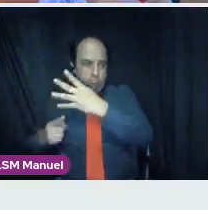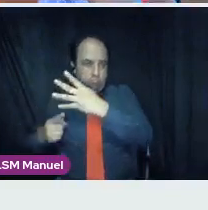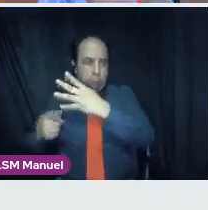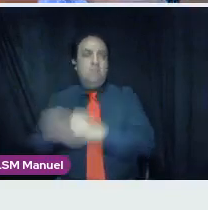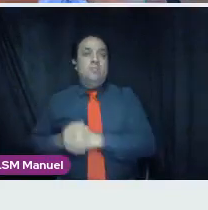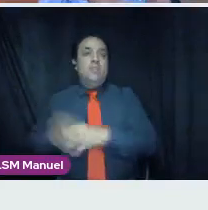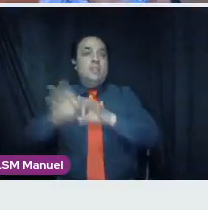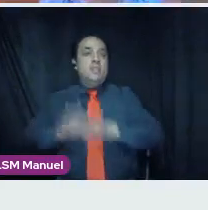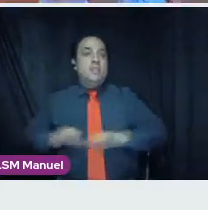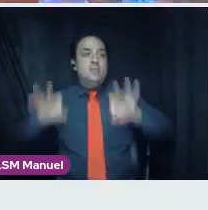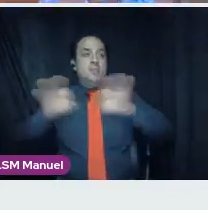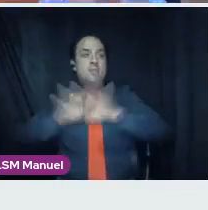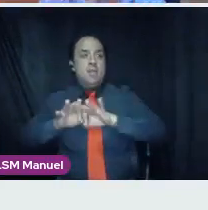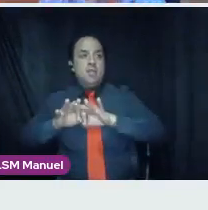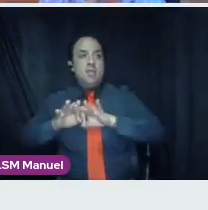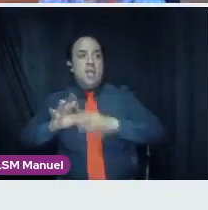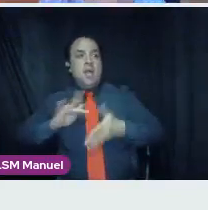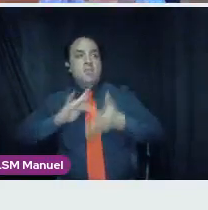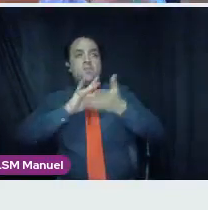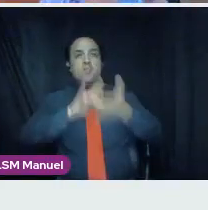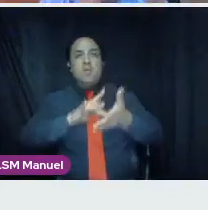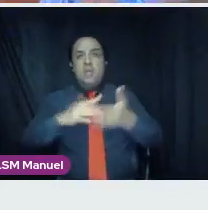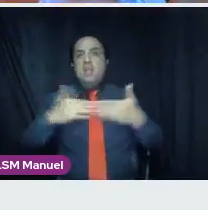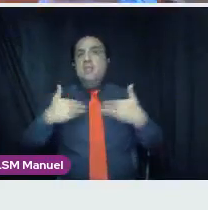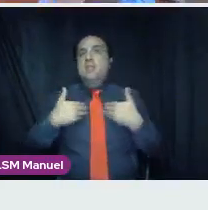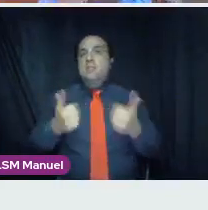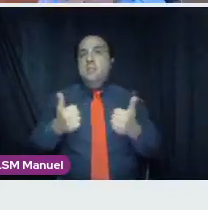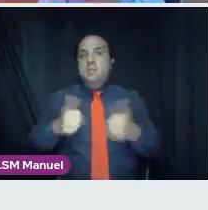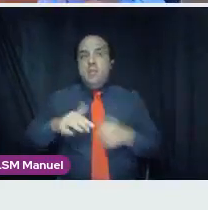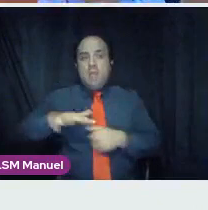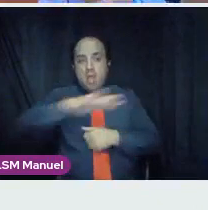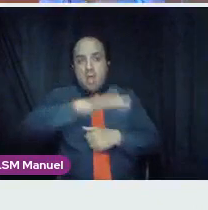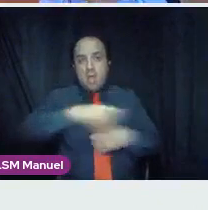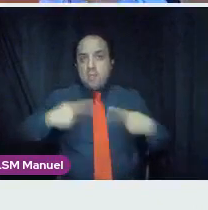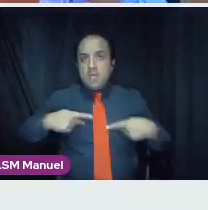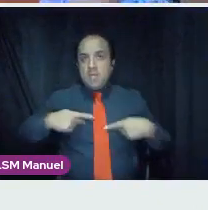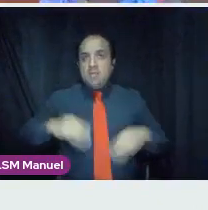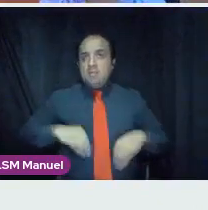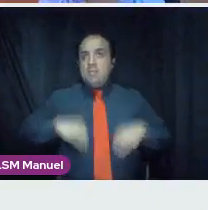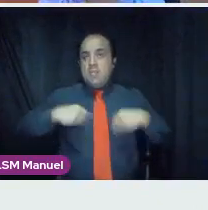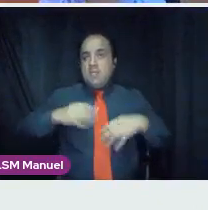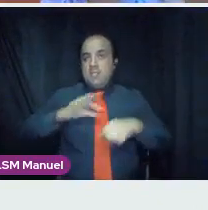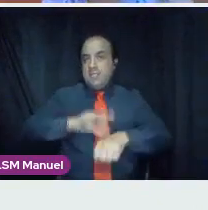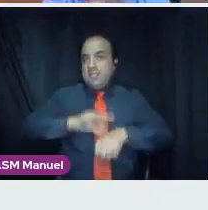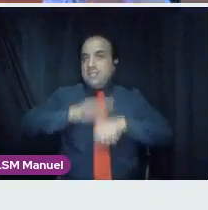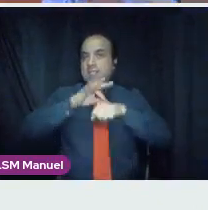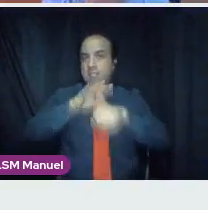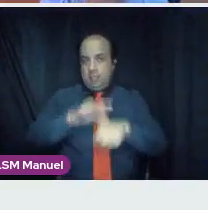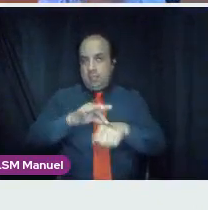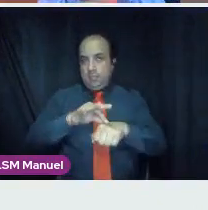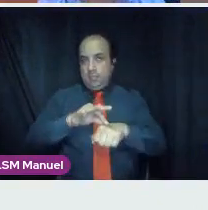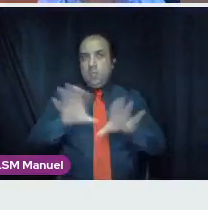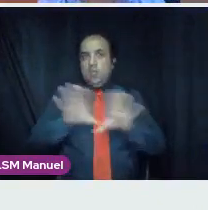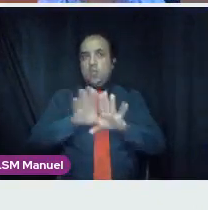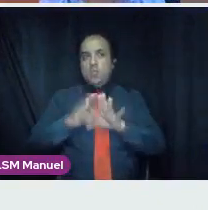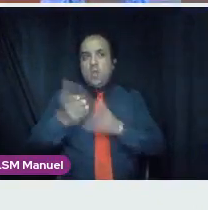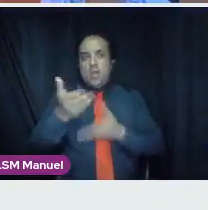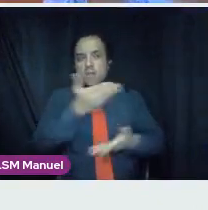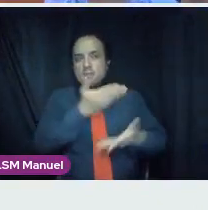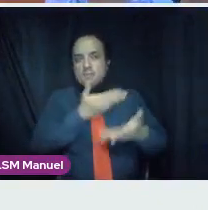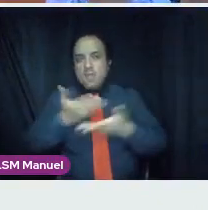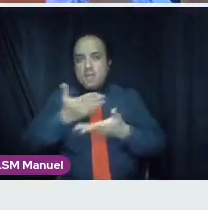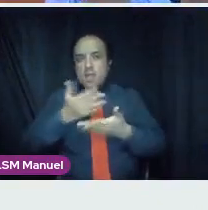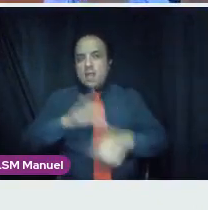la comprensión de cómo las personas viven esta realidad, están en esta realidad, cómo interactúan con esta realidad,